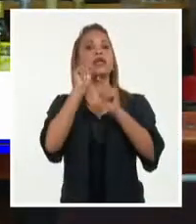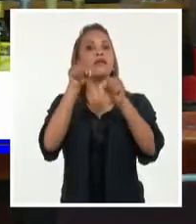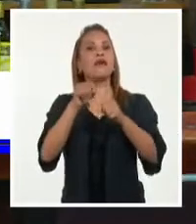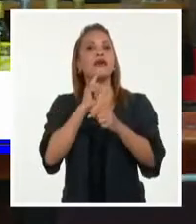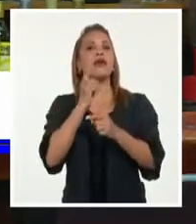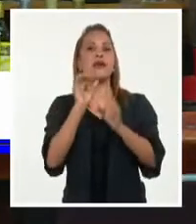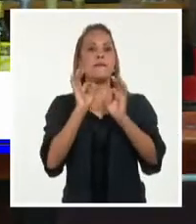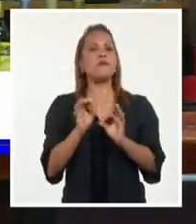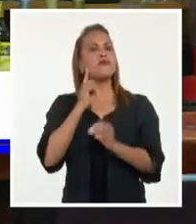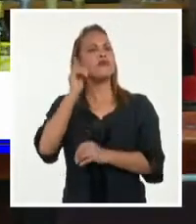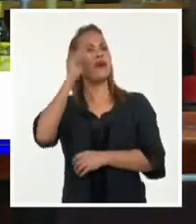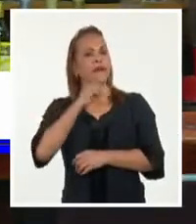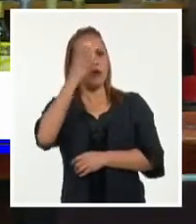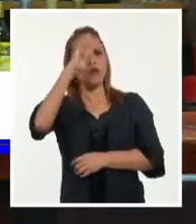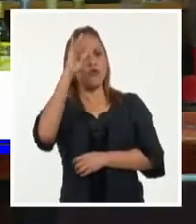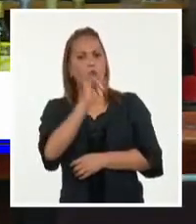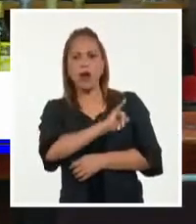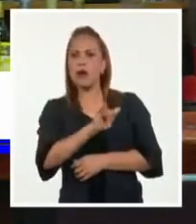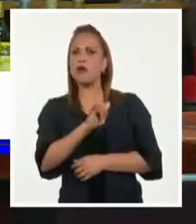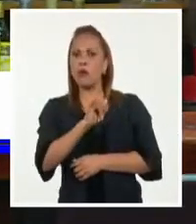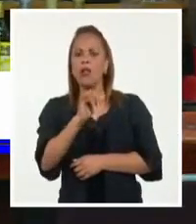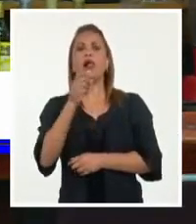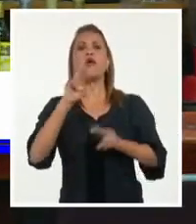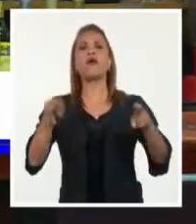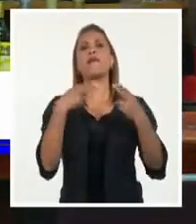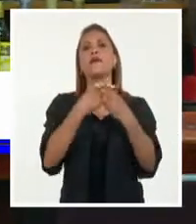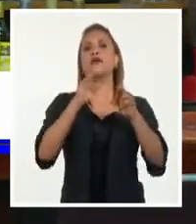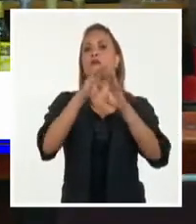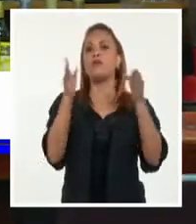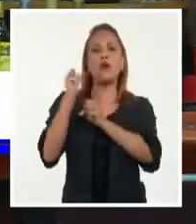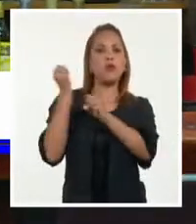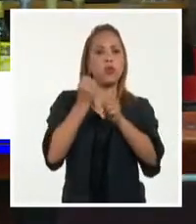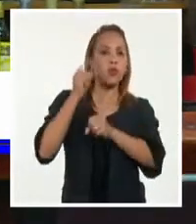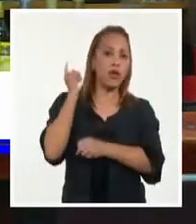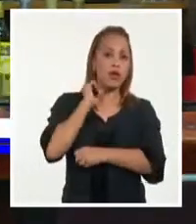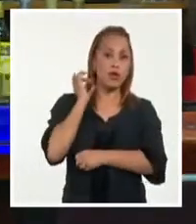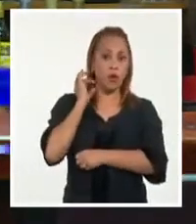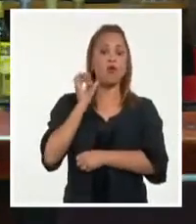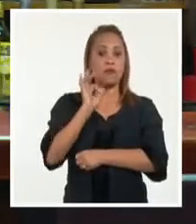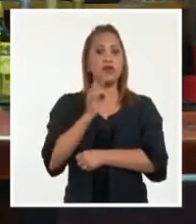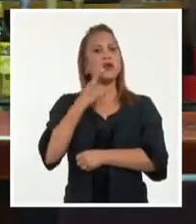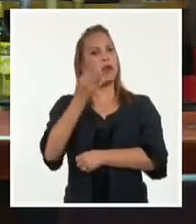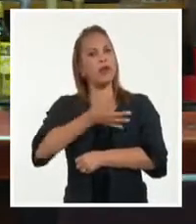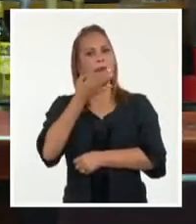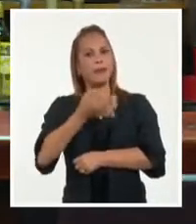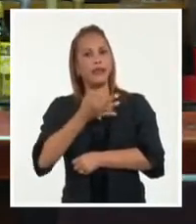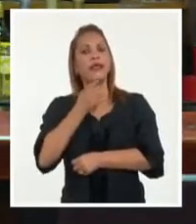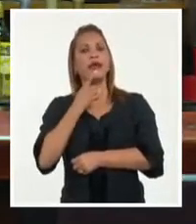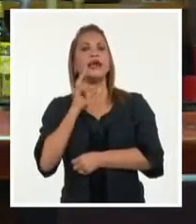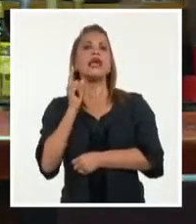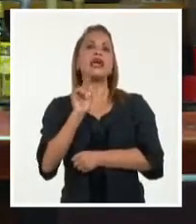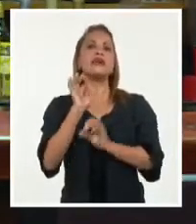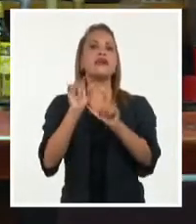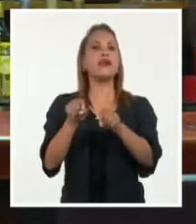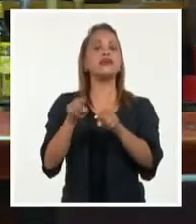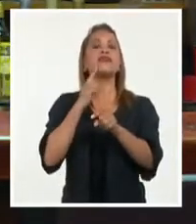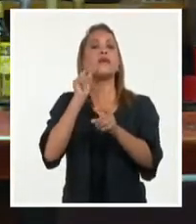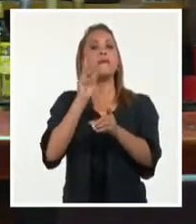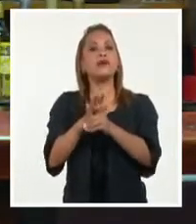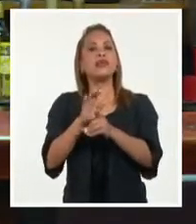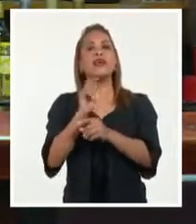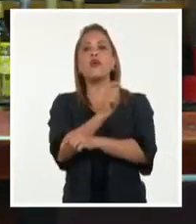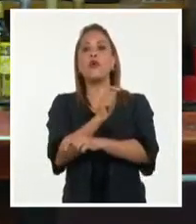yo sabía que aquí en cuba se iba a hacer un campeonato mundial de coctelería lo dije en el floridita cuando puse mi capa de coctelería allí con el maestro